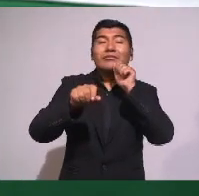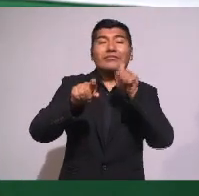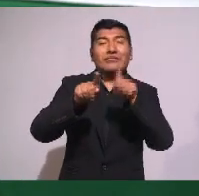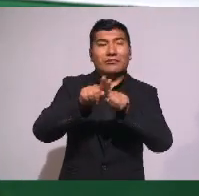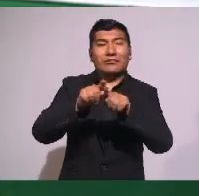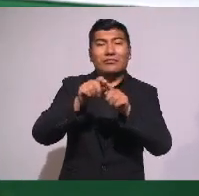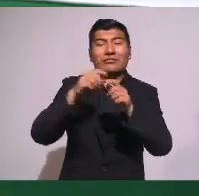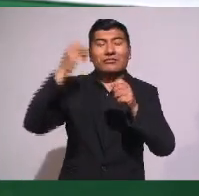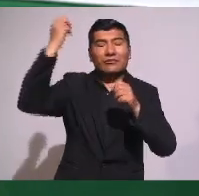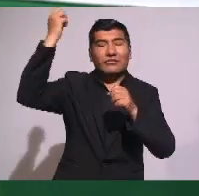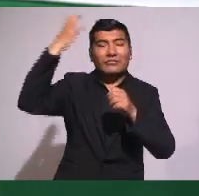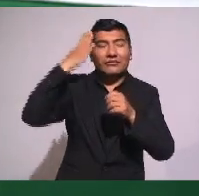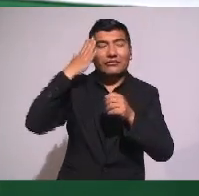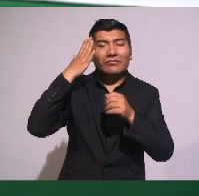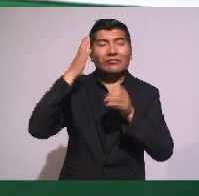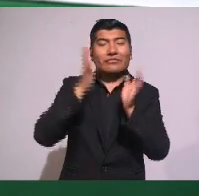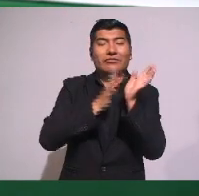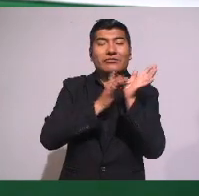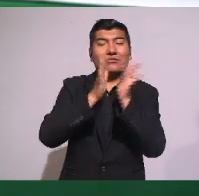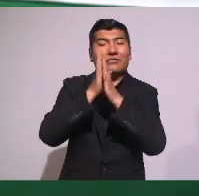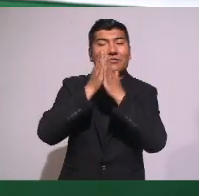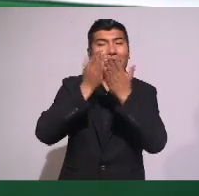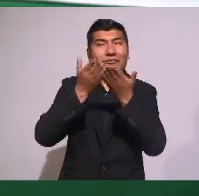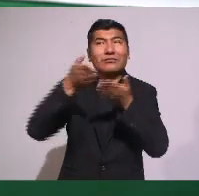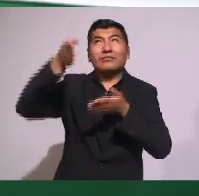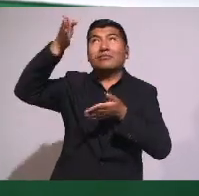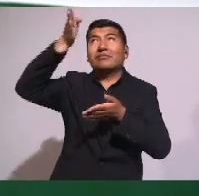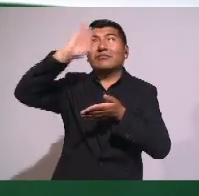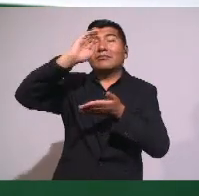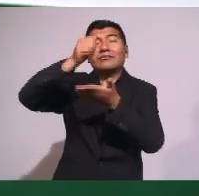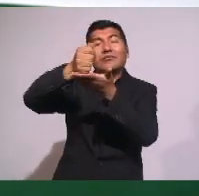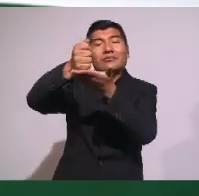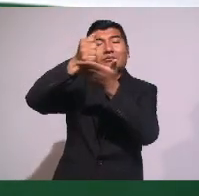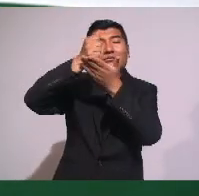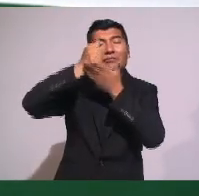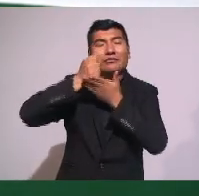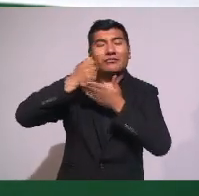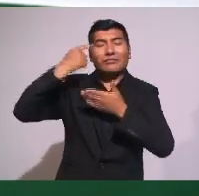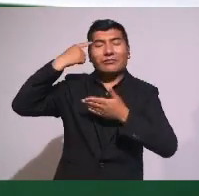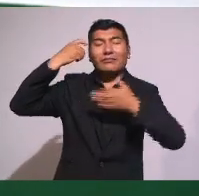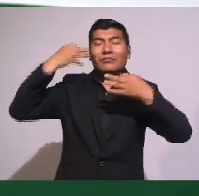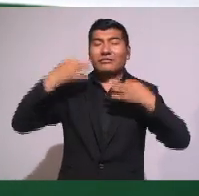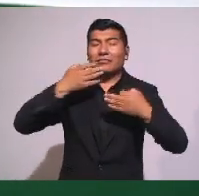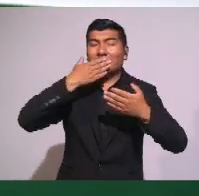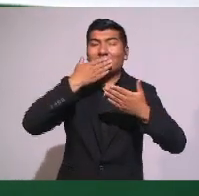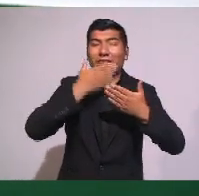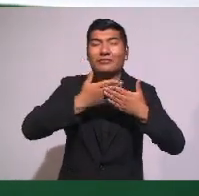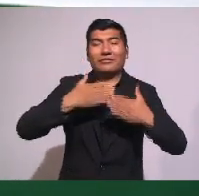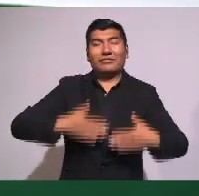esta palabra, que Dios nos ayude a decidir bien en la vida,